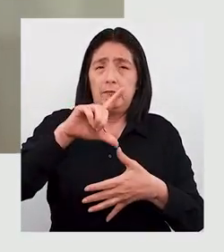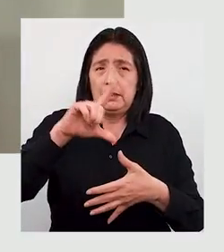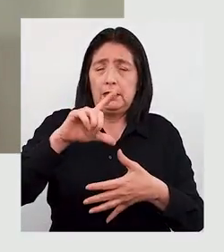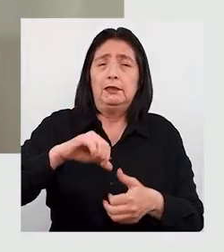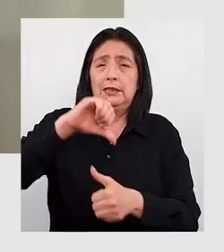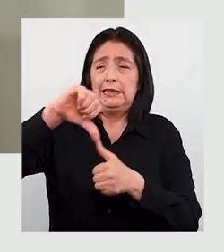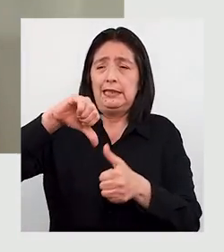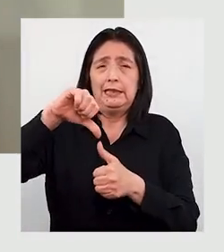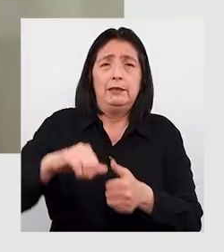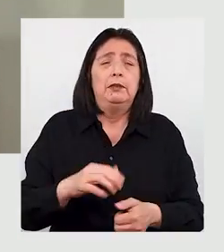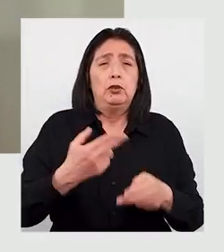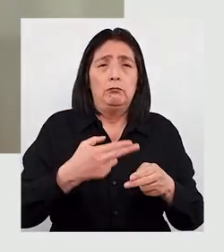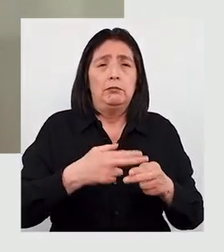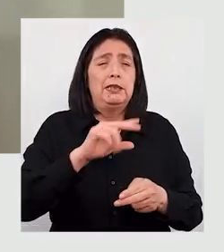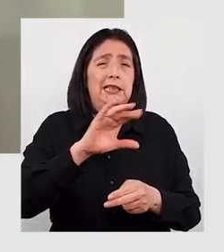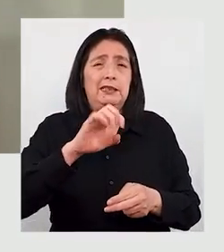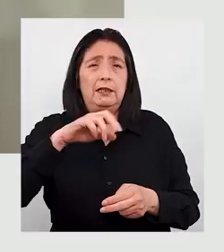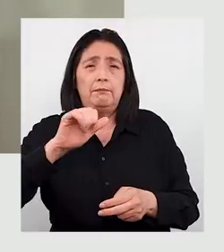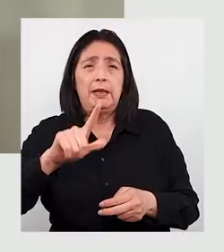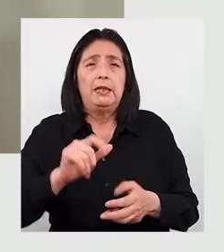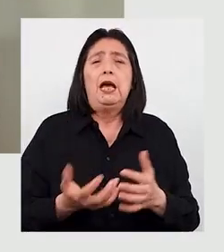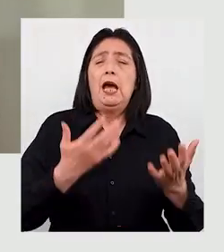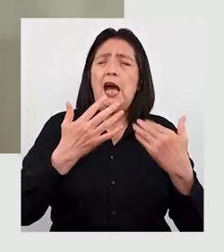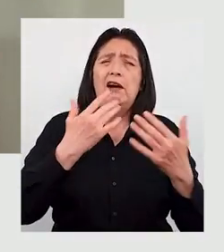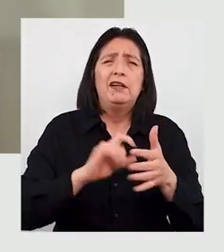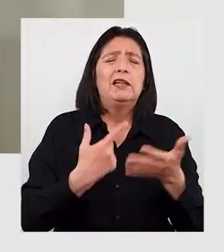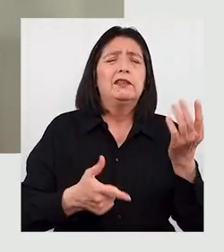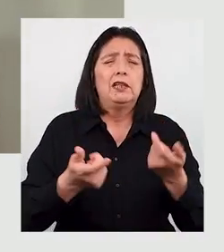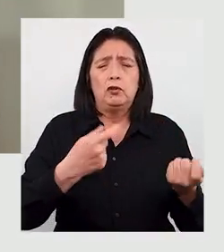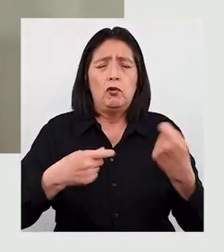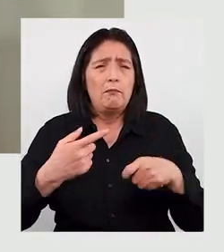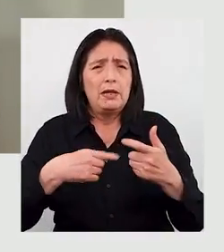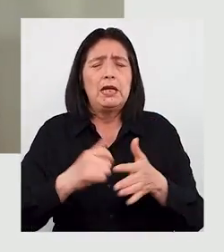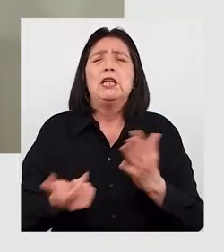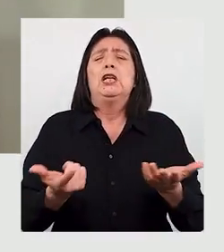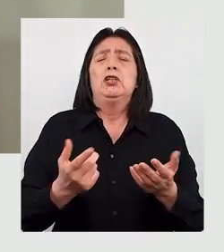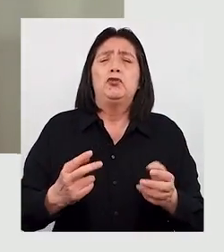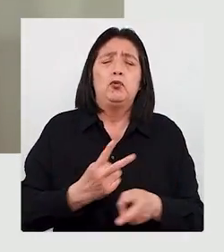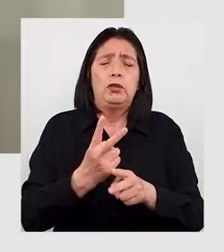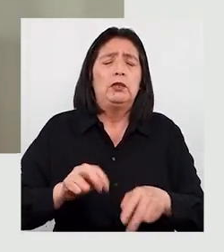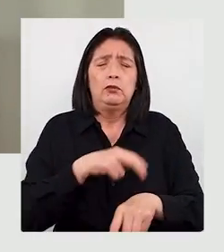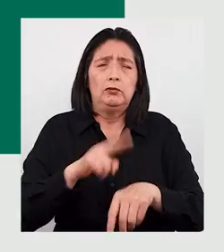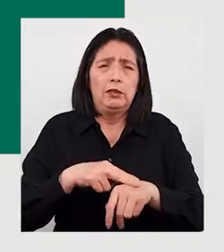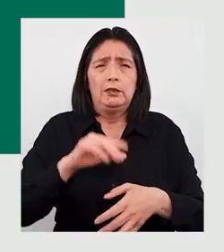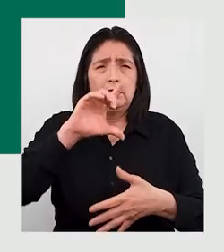Latina y el Caribe, CEPAL, quien nos hablará sobre el comercio sostenible en América